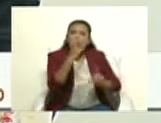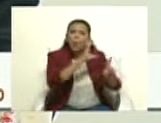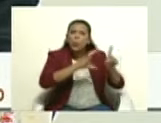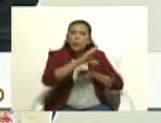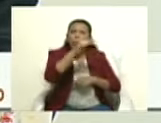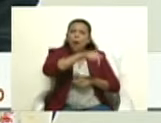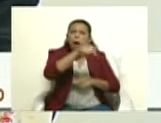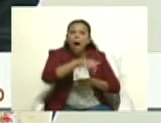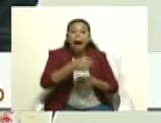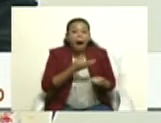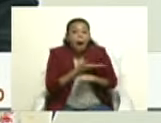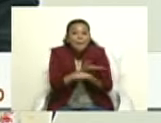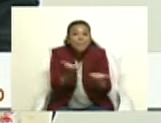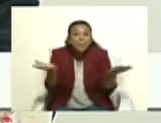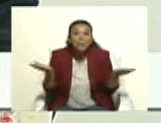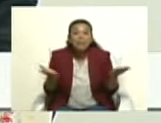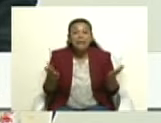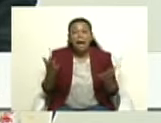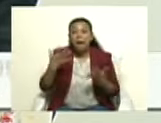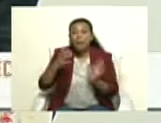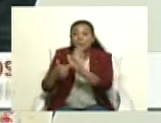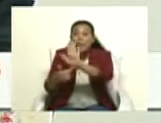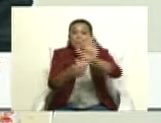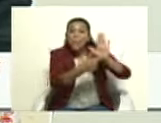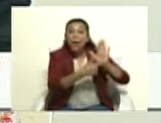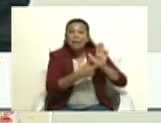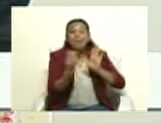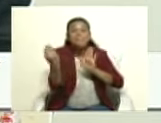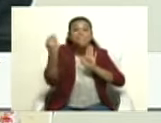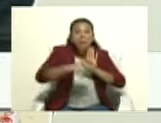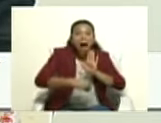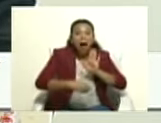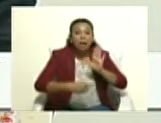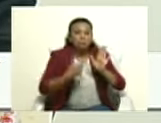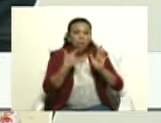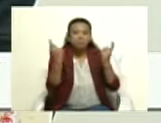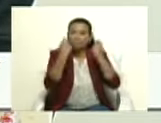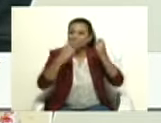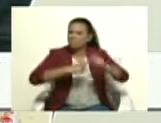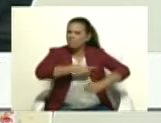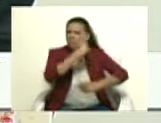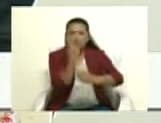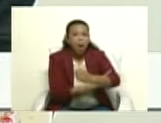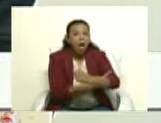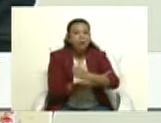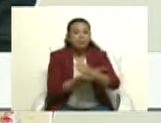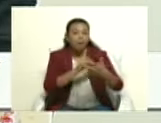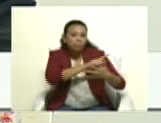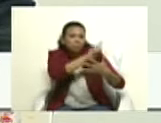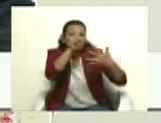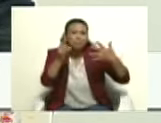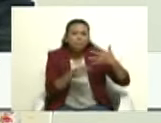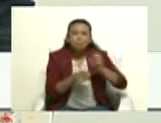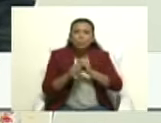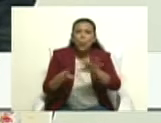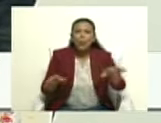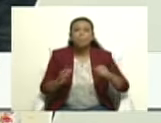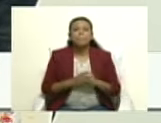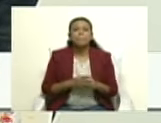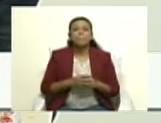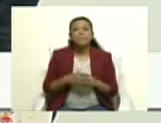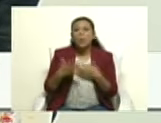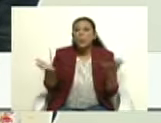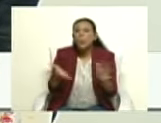verdaderamente pueda blindar las manifestaciones tradicionales, pero aún más las pueda llevar hasta su quinta esencia. Decían los